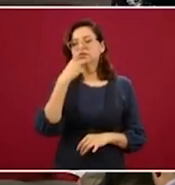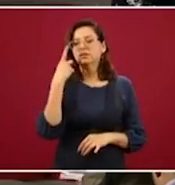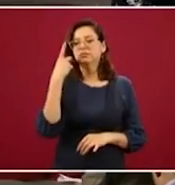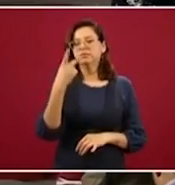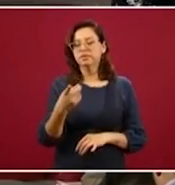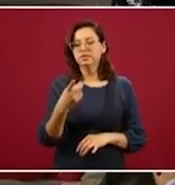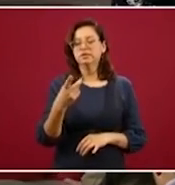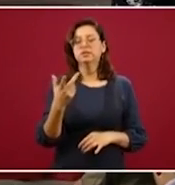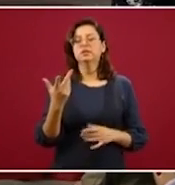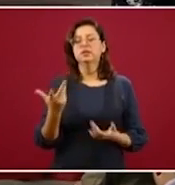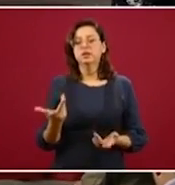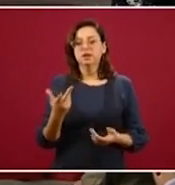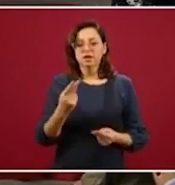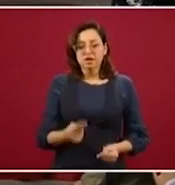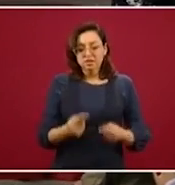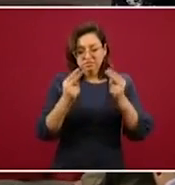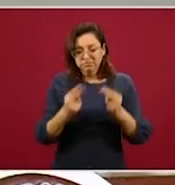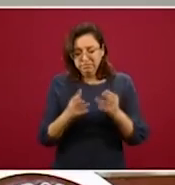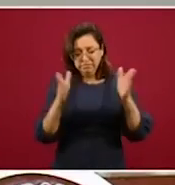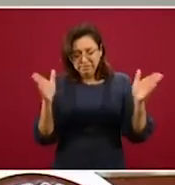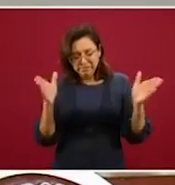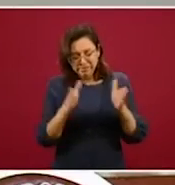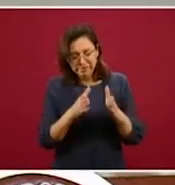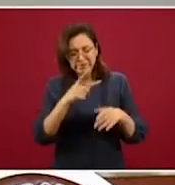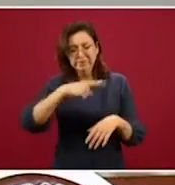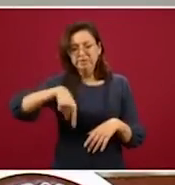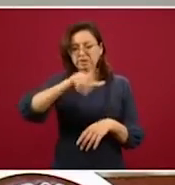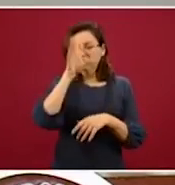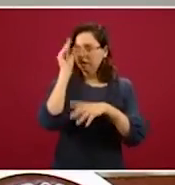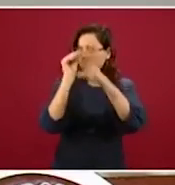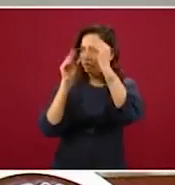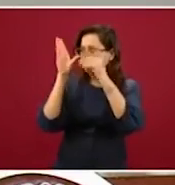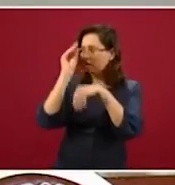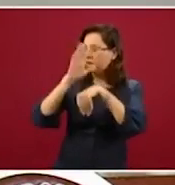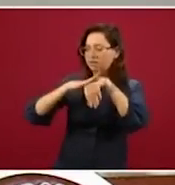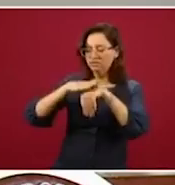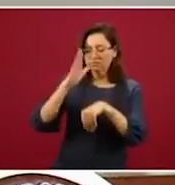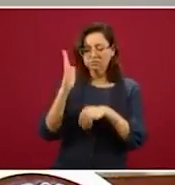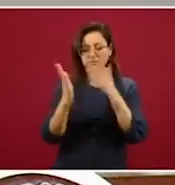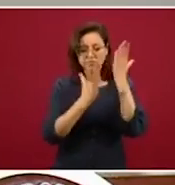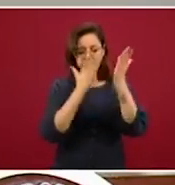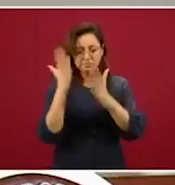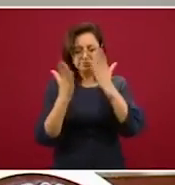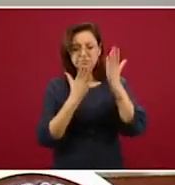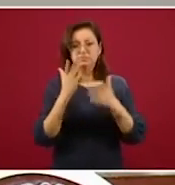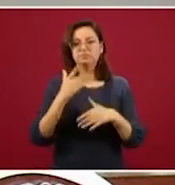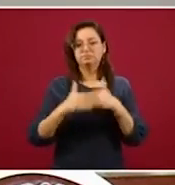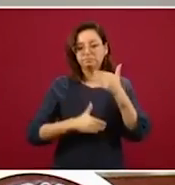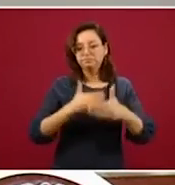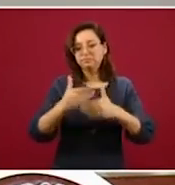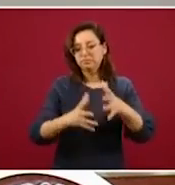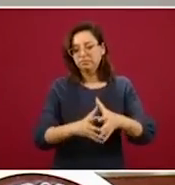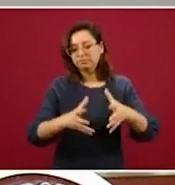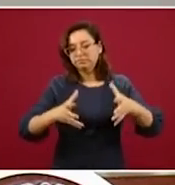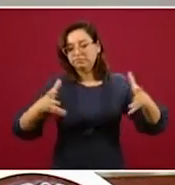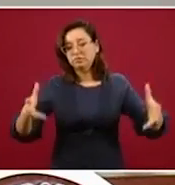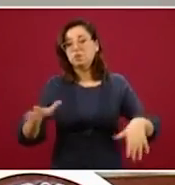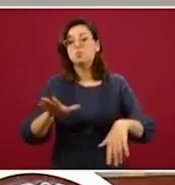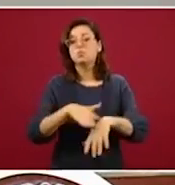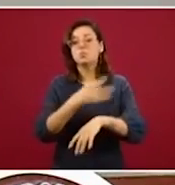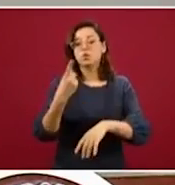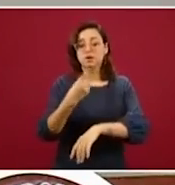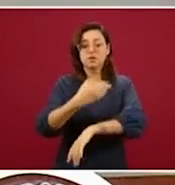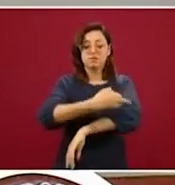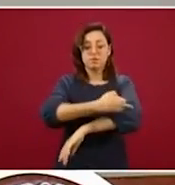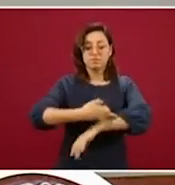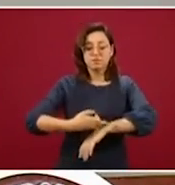los micronegocios tengan mayores conocimientos, mayores herramientas, porque como ustedes saben, las familias